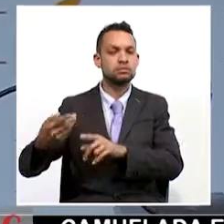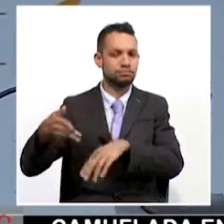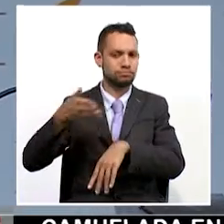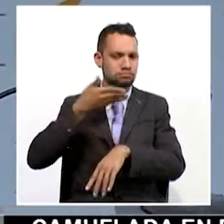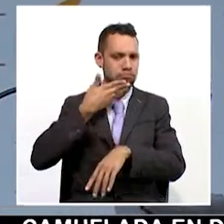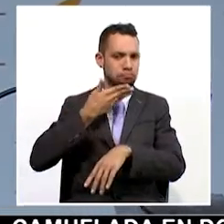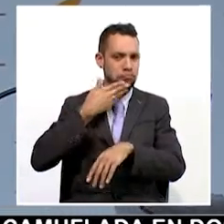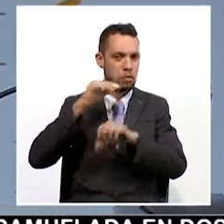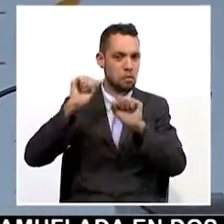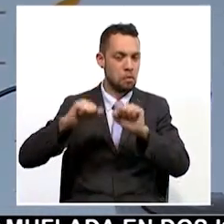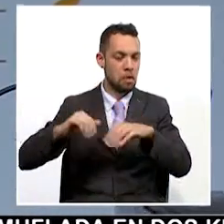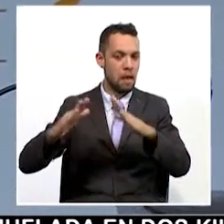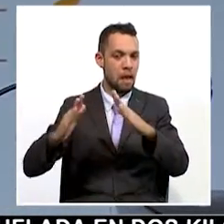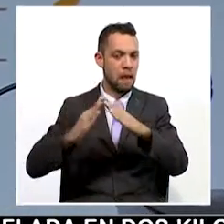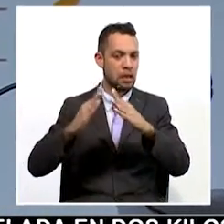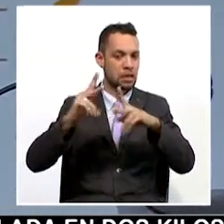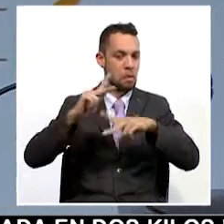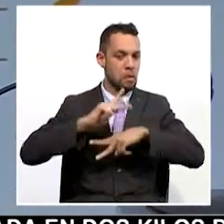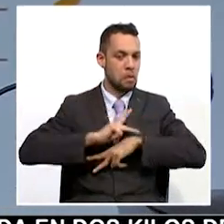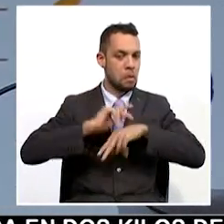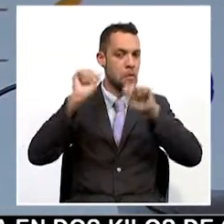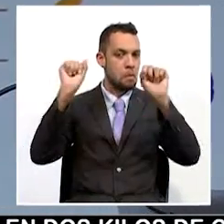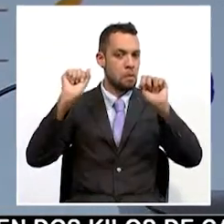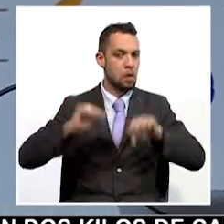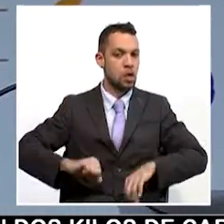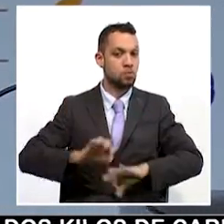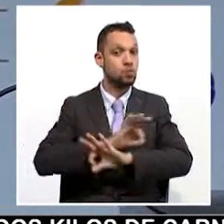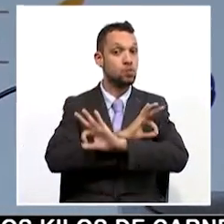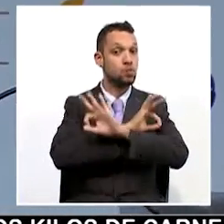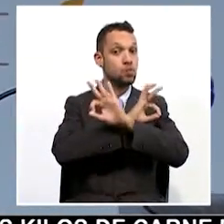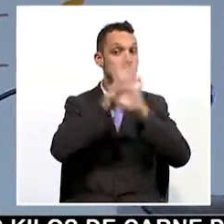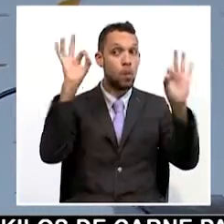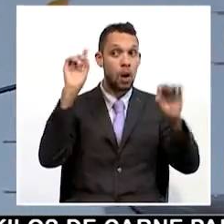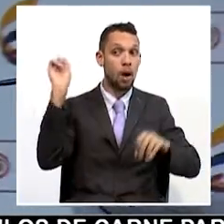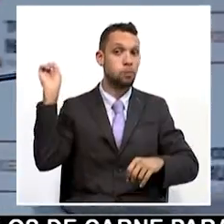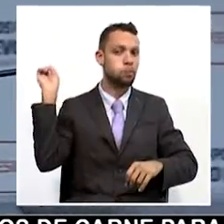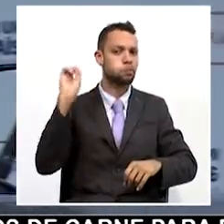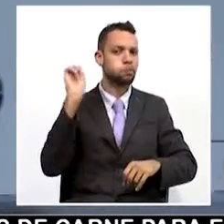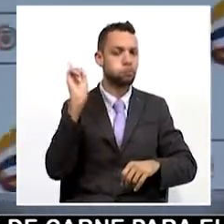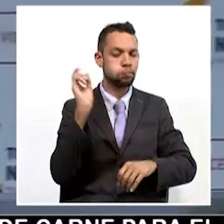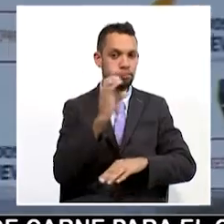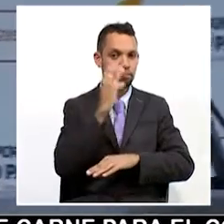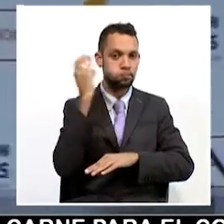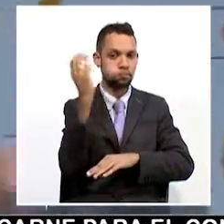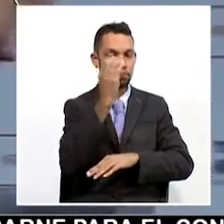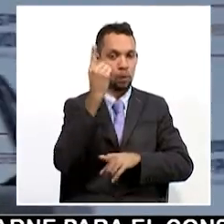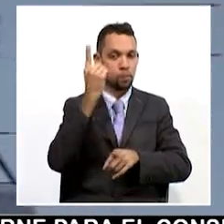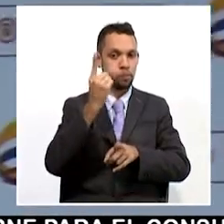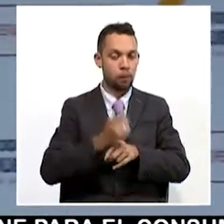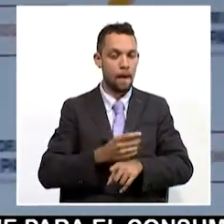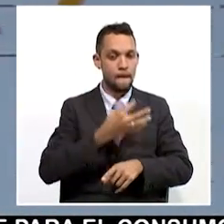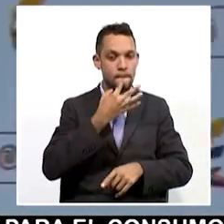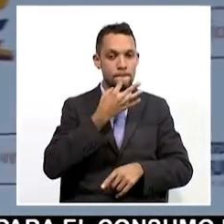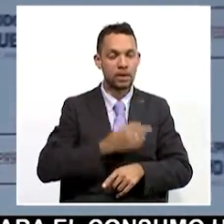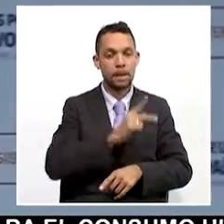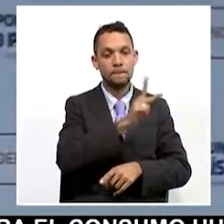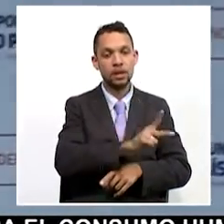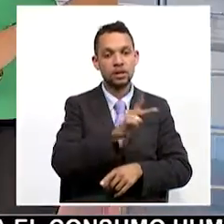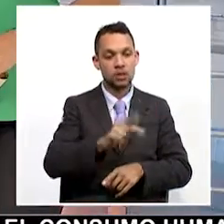mínimo. Algo nunca visto en este país y que este año convertiremos en una